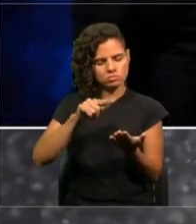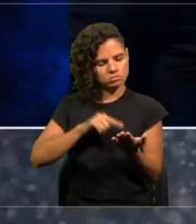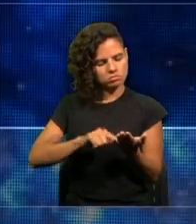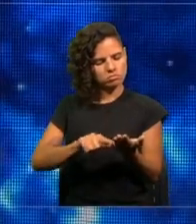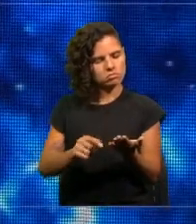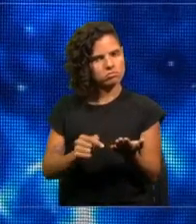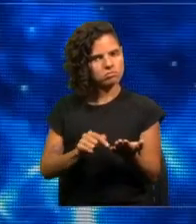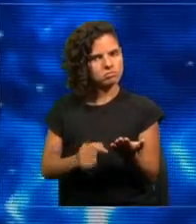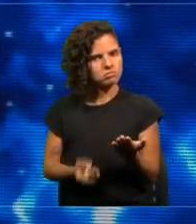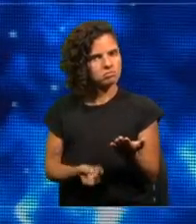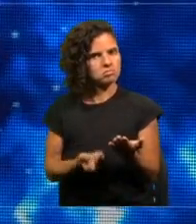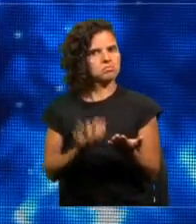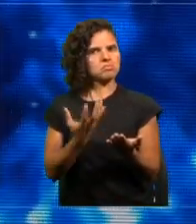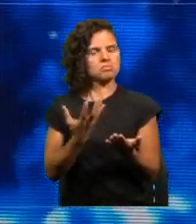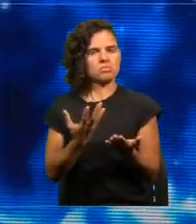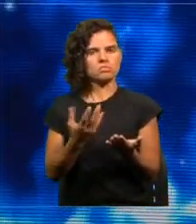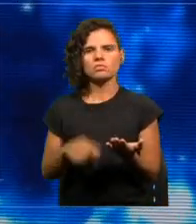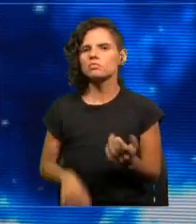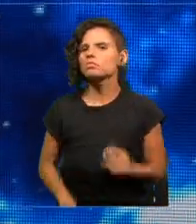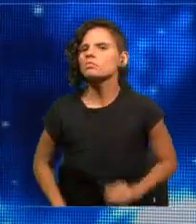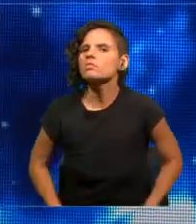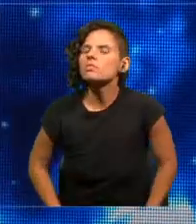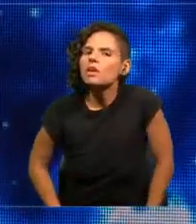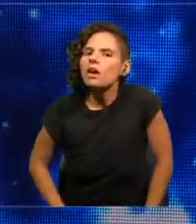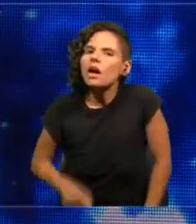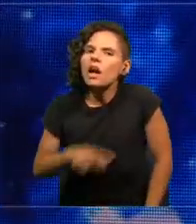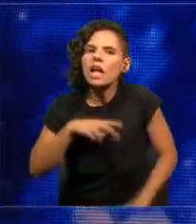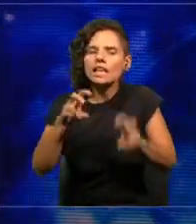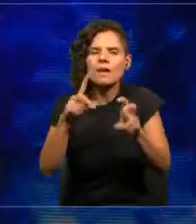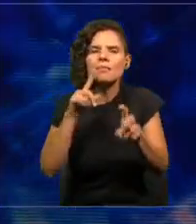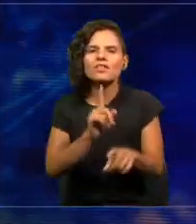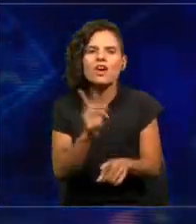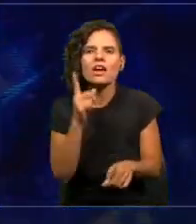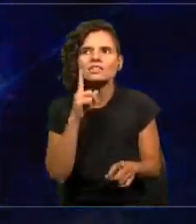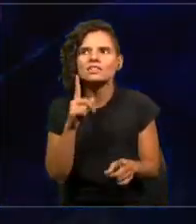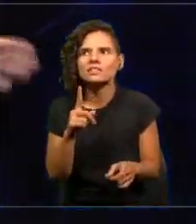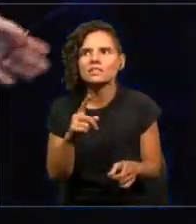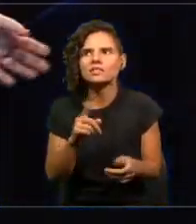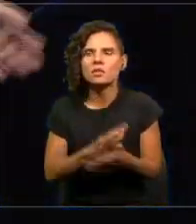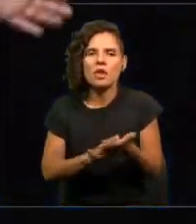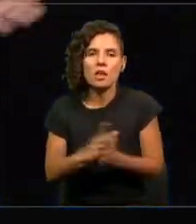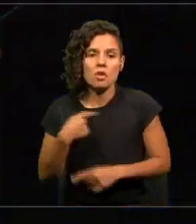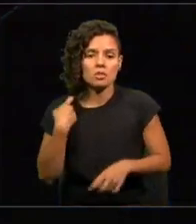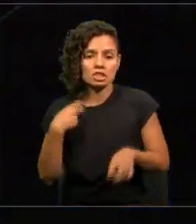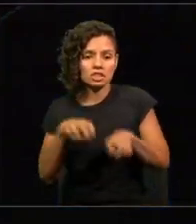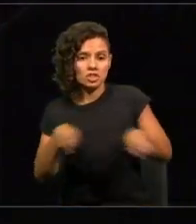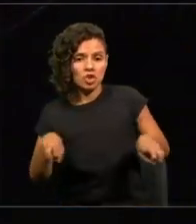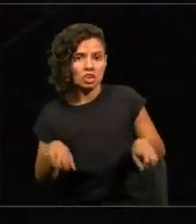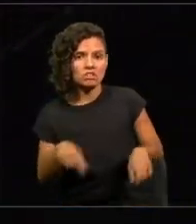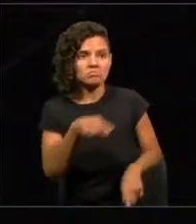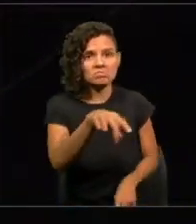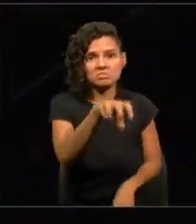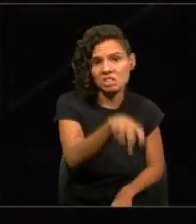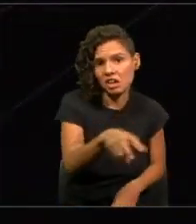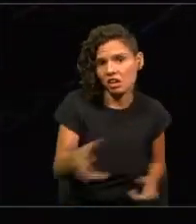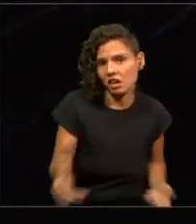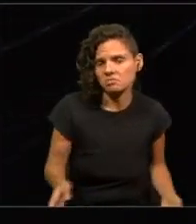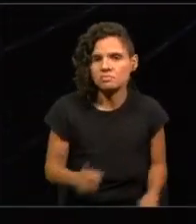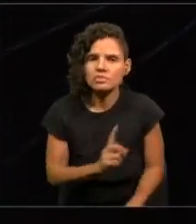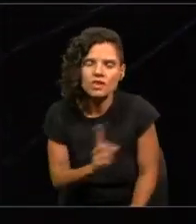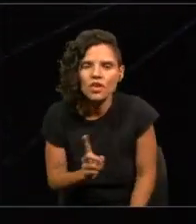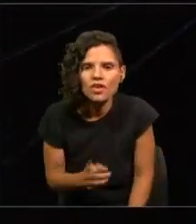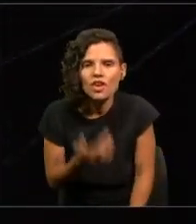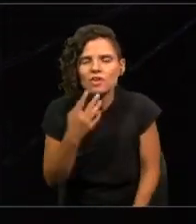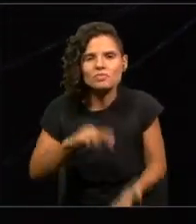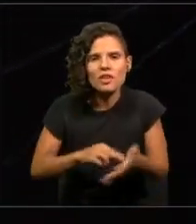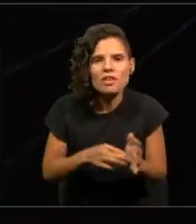no es precisamente que a mí me lleguen sillones y a ti te lleguen silla solamente que no el